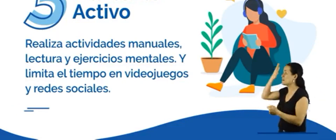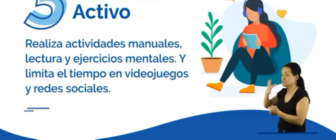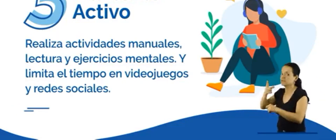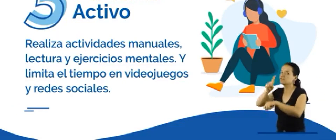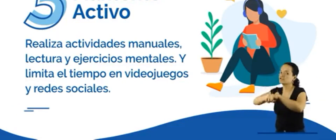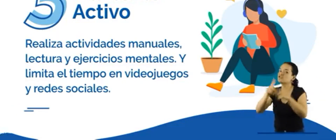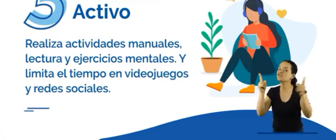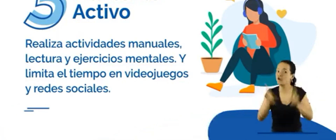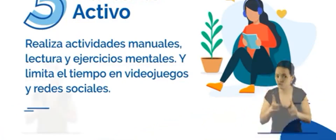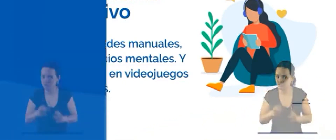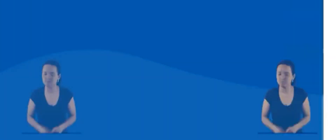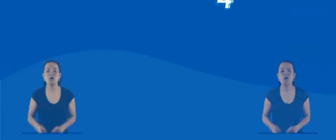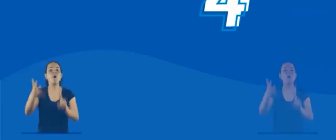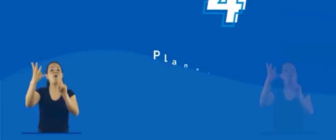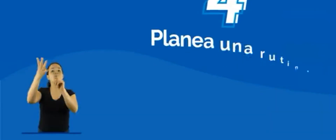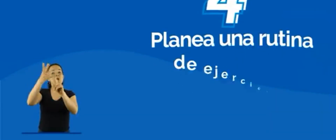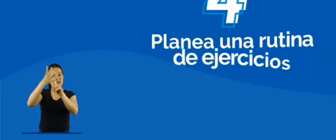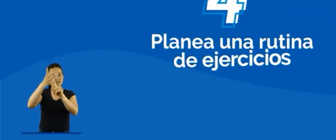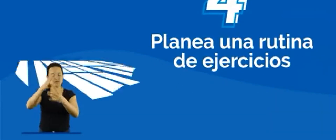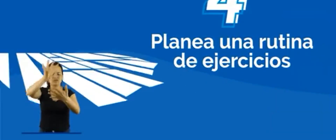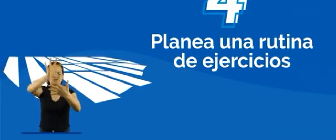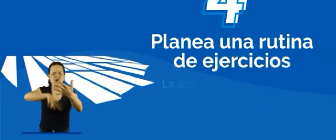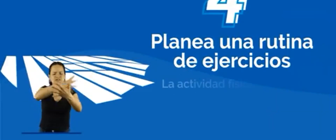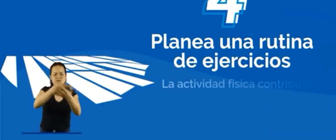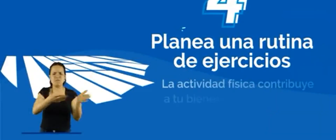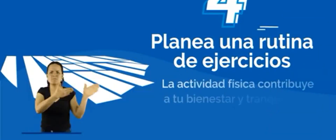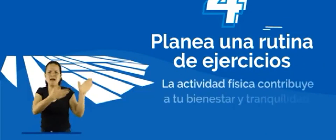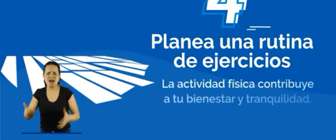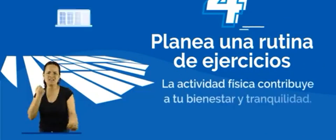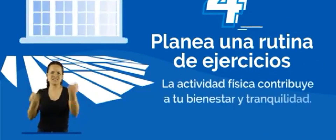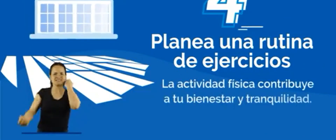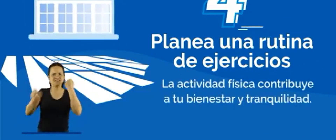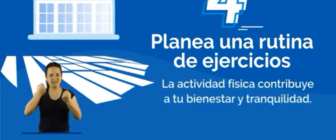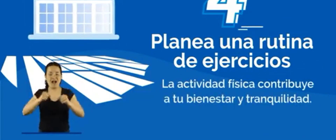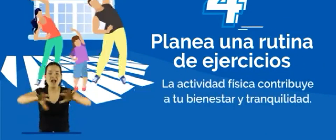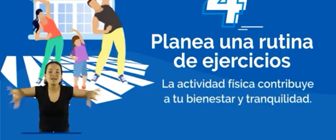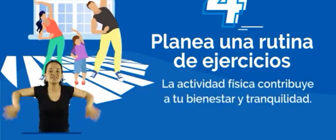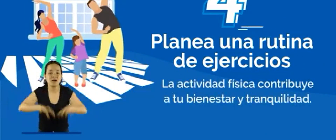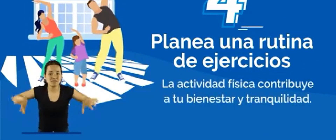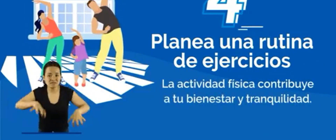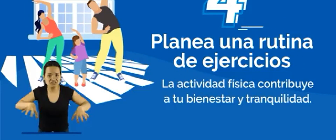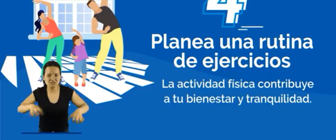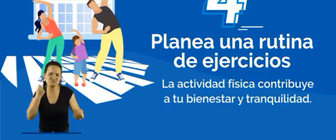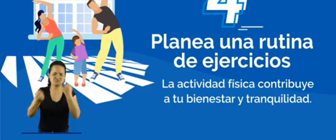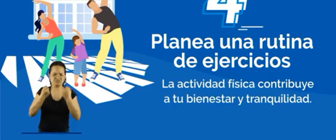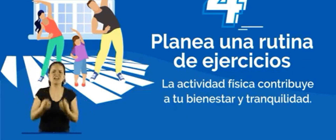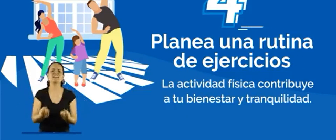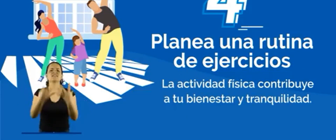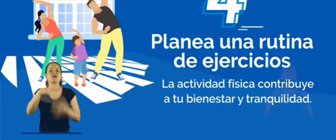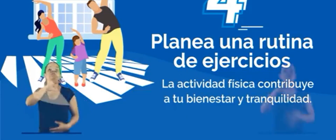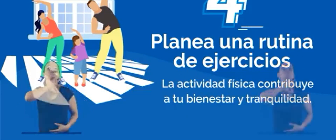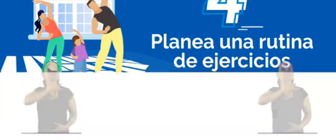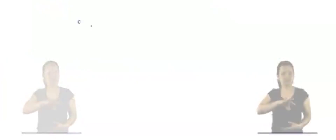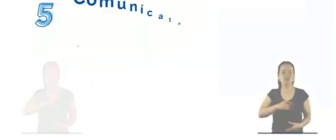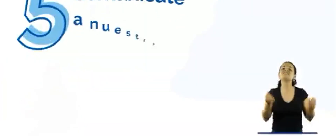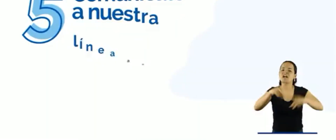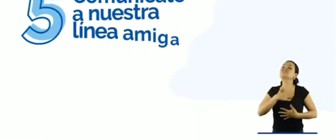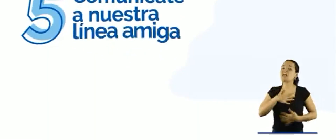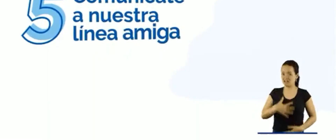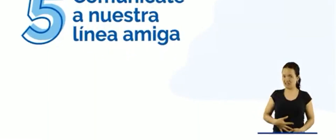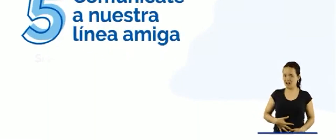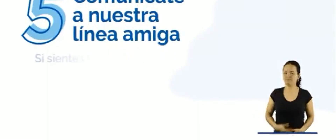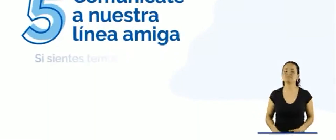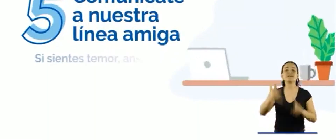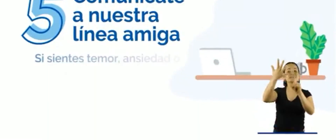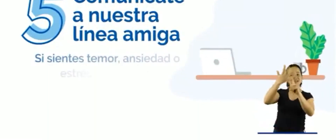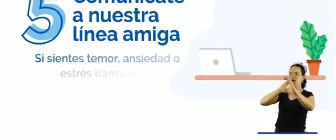videojuegos y redes sociales. Planea una rutina de ejercicios. La actividad física contribuye a tu bienestar y tranquilidad. Comunícate a